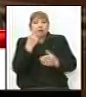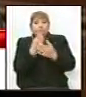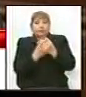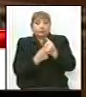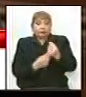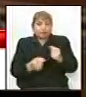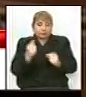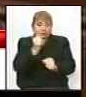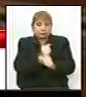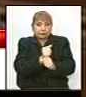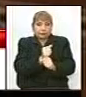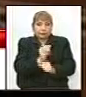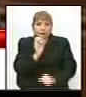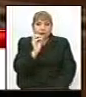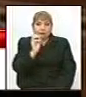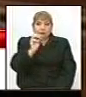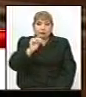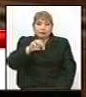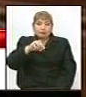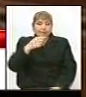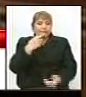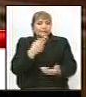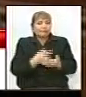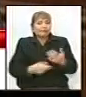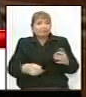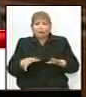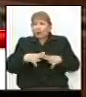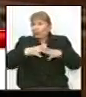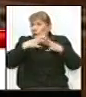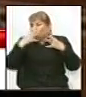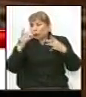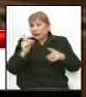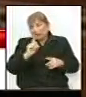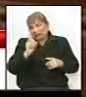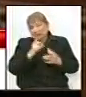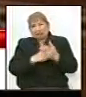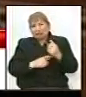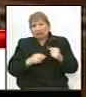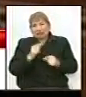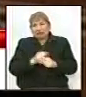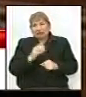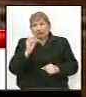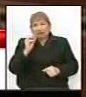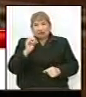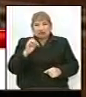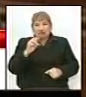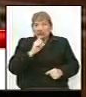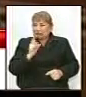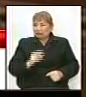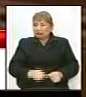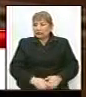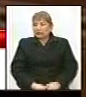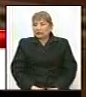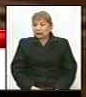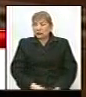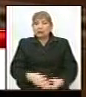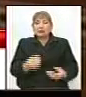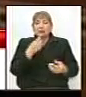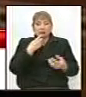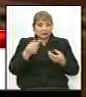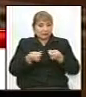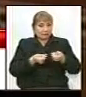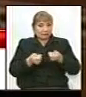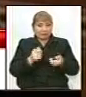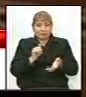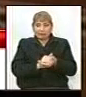en la OMPE. Al contrario, hay una enorme desconfianza. Y es evidente que esto ha sido producido